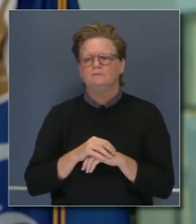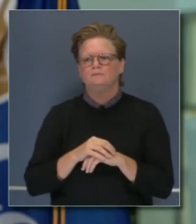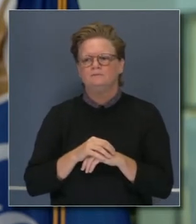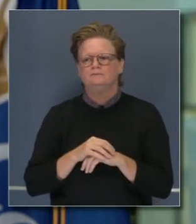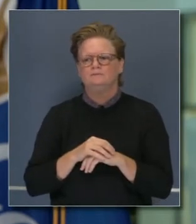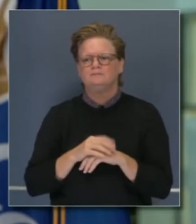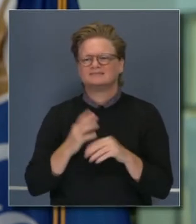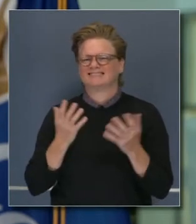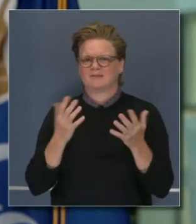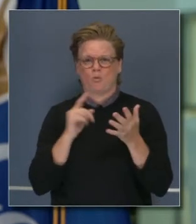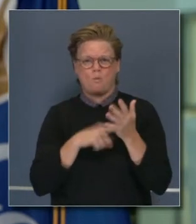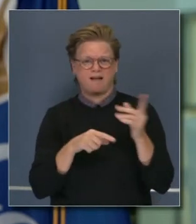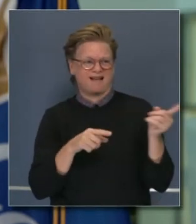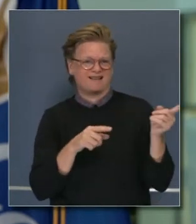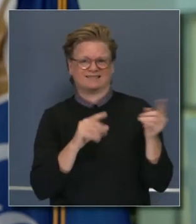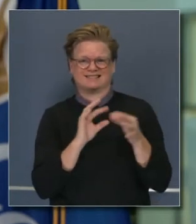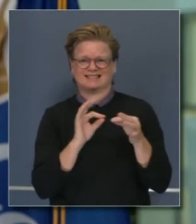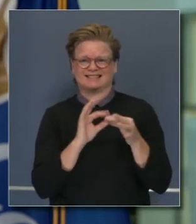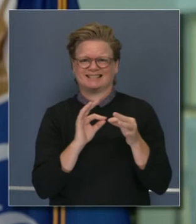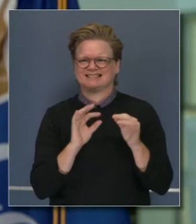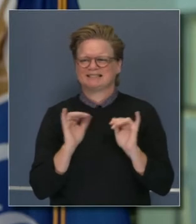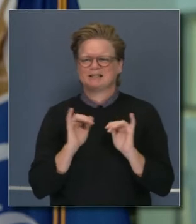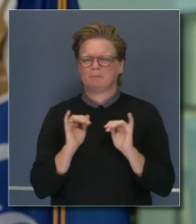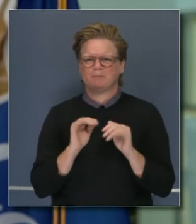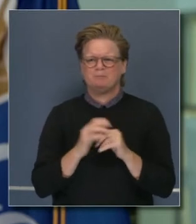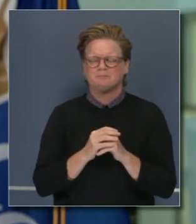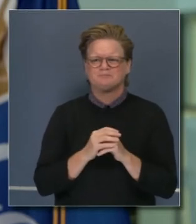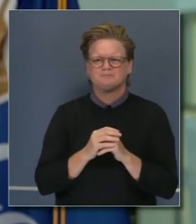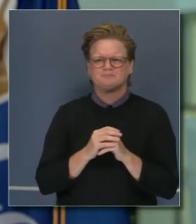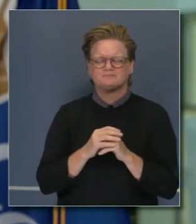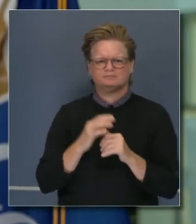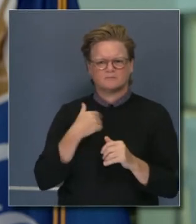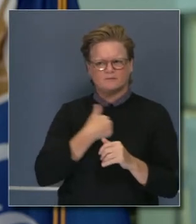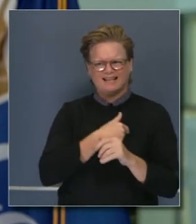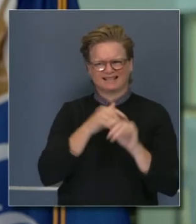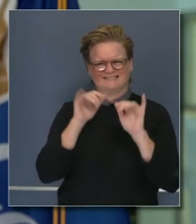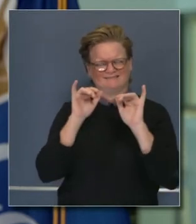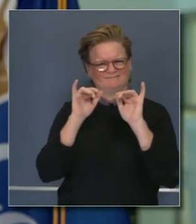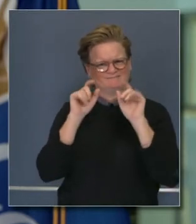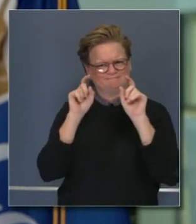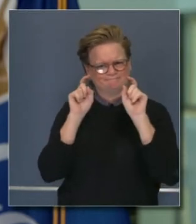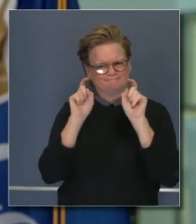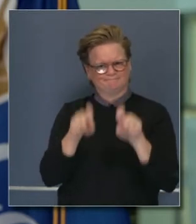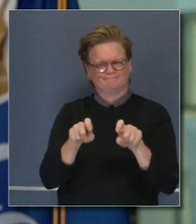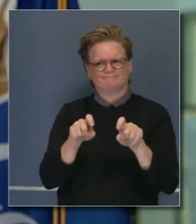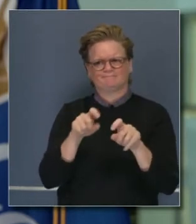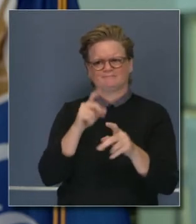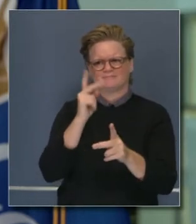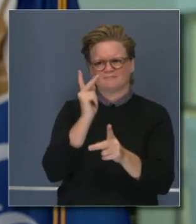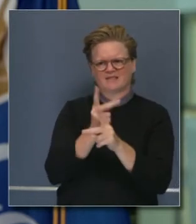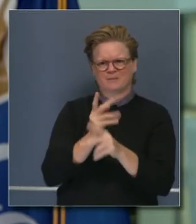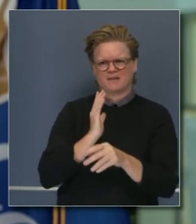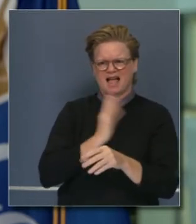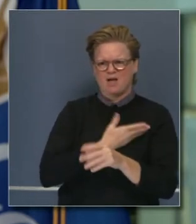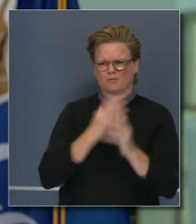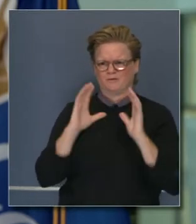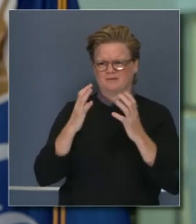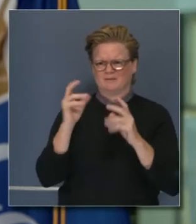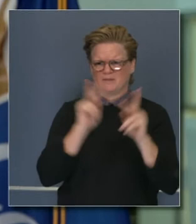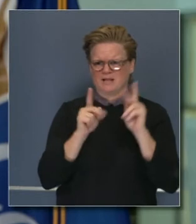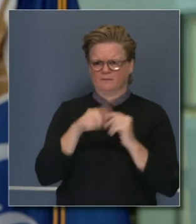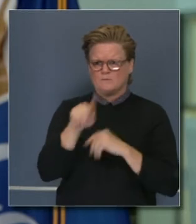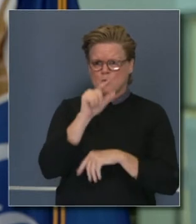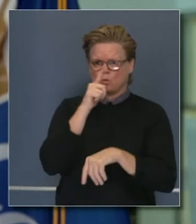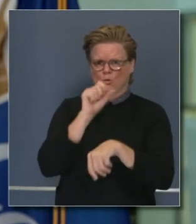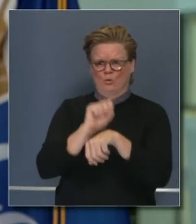cuidados intensivos y hospitalizaciones. Como dijo Galli, la importancia de continuar con nuestro trabajo de rastreo de contactos, esto sigue